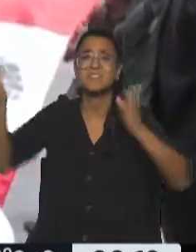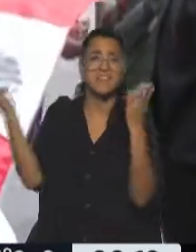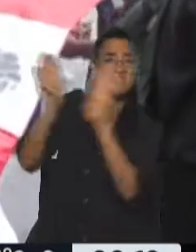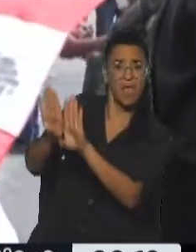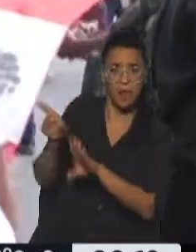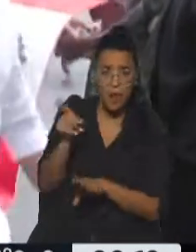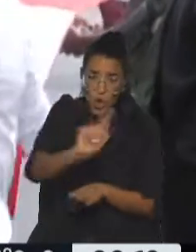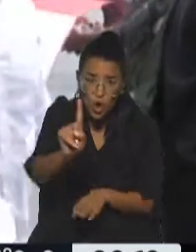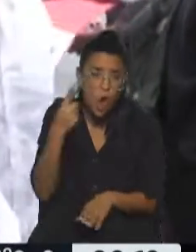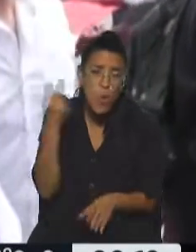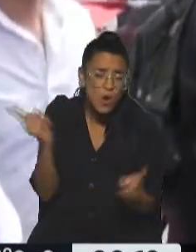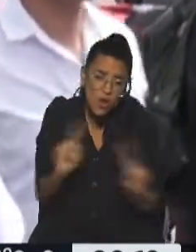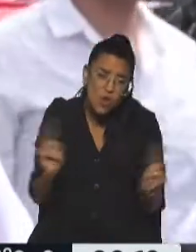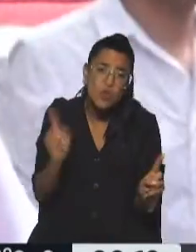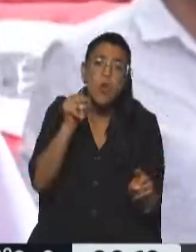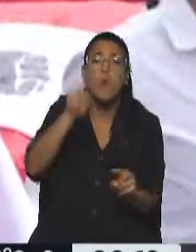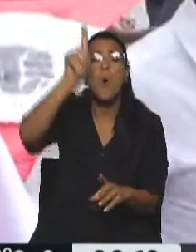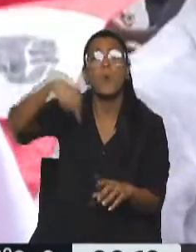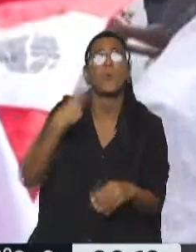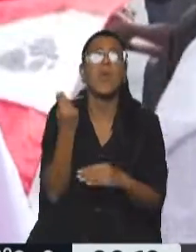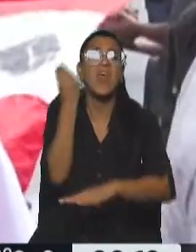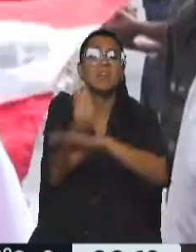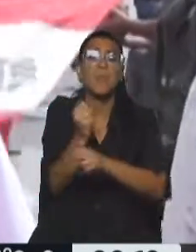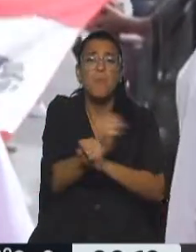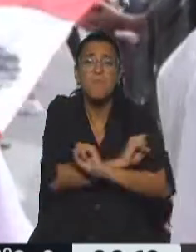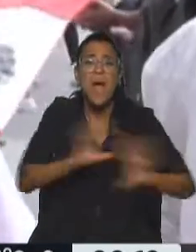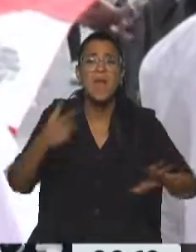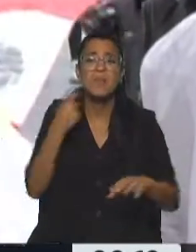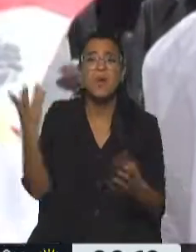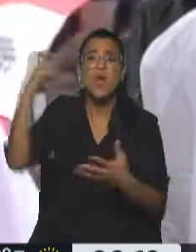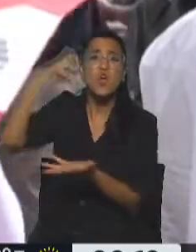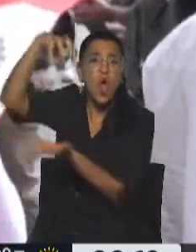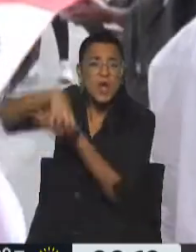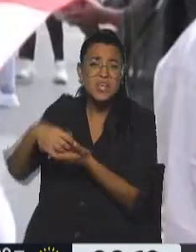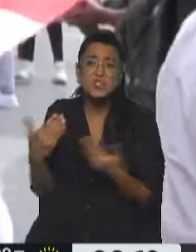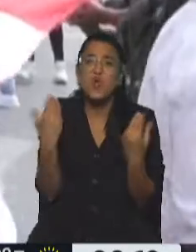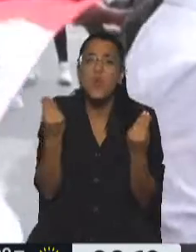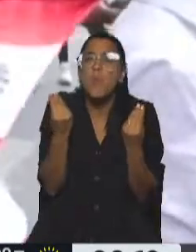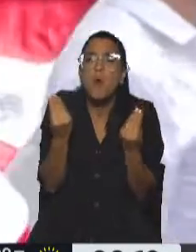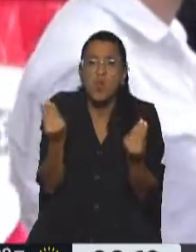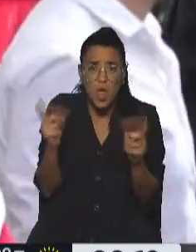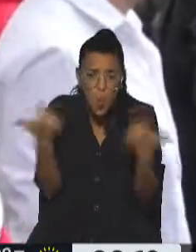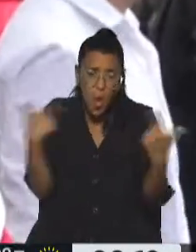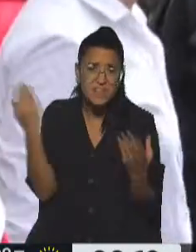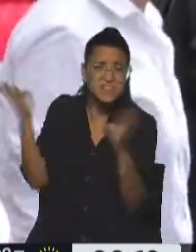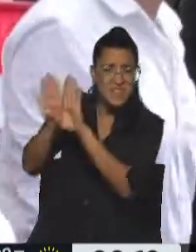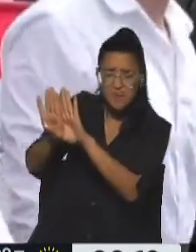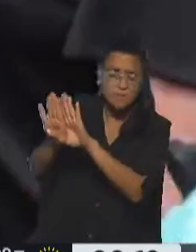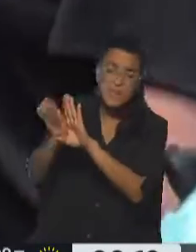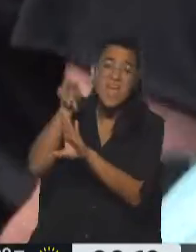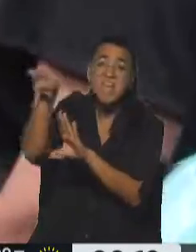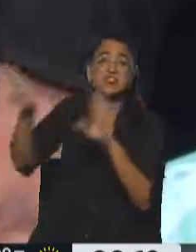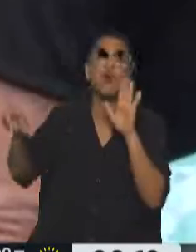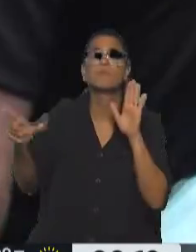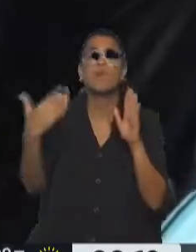no. Una de las causales de vacancia del presidente es cerrar el Congreso y lo ha cerrado sin tener ningún motivo. Así que, lamentablemente, eso es